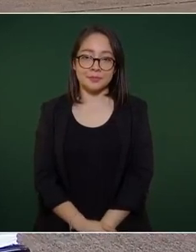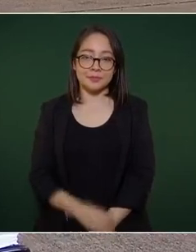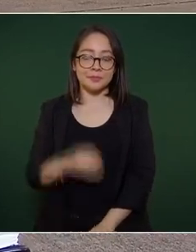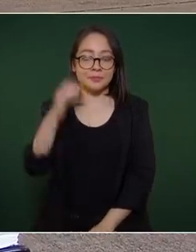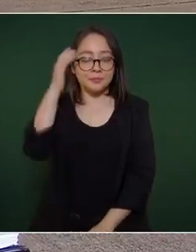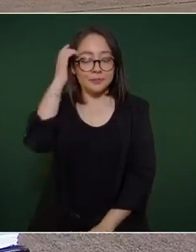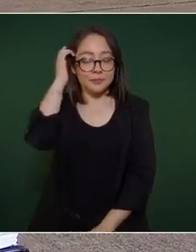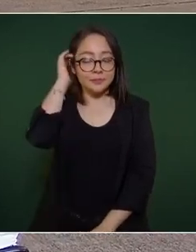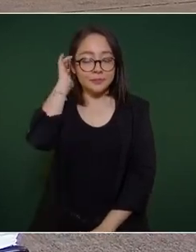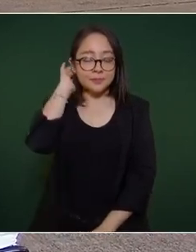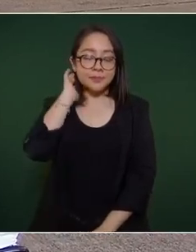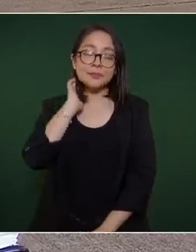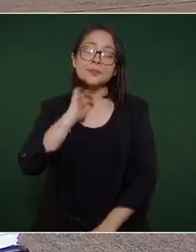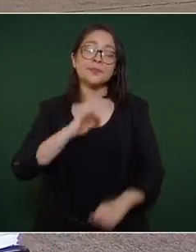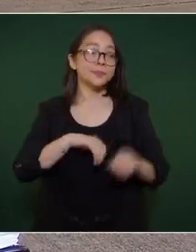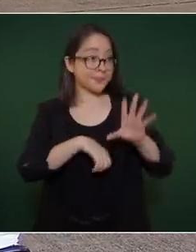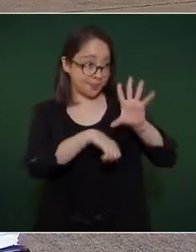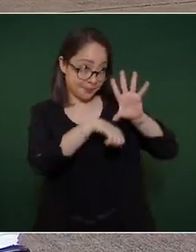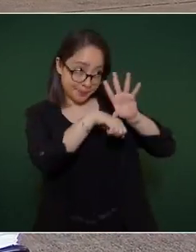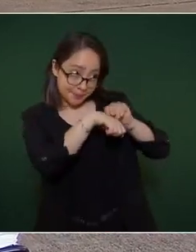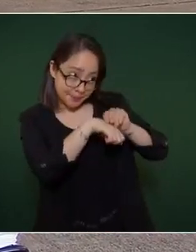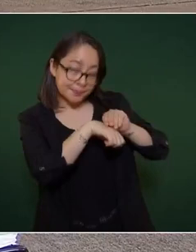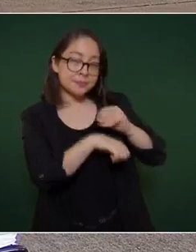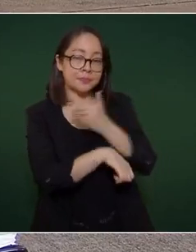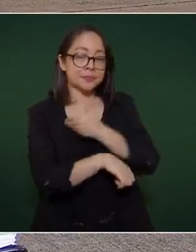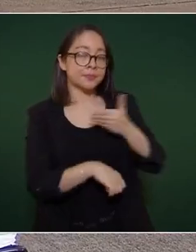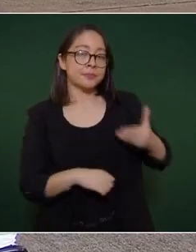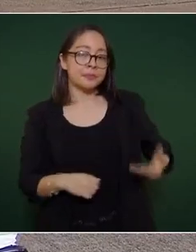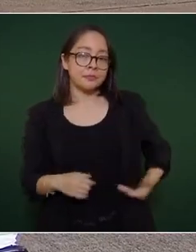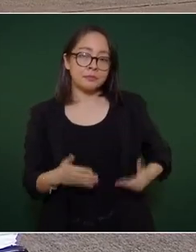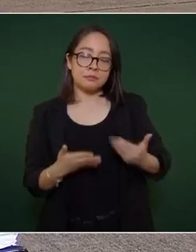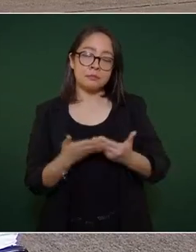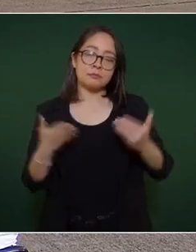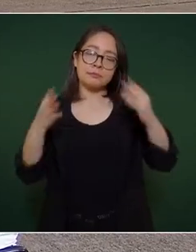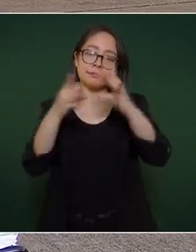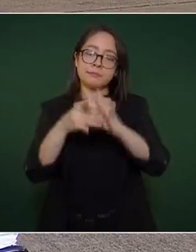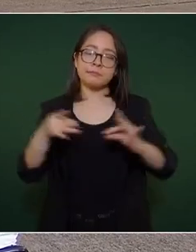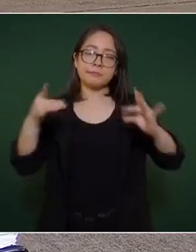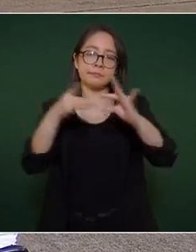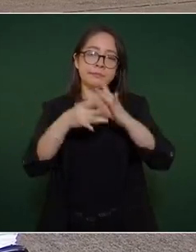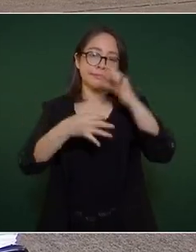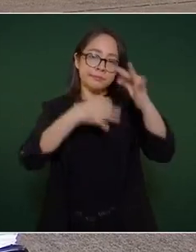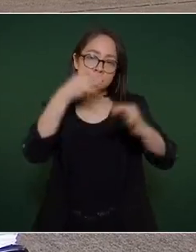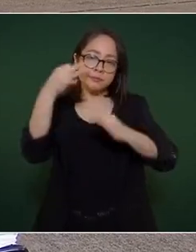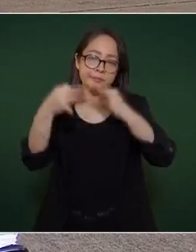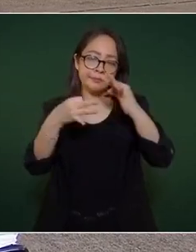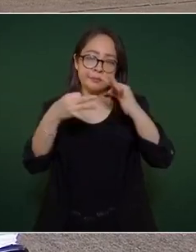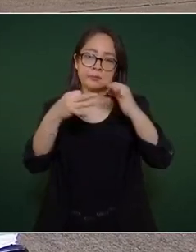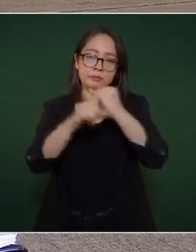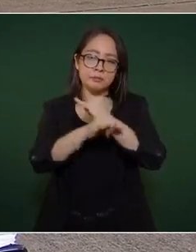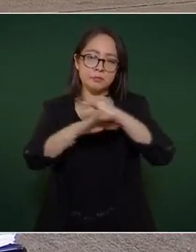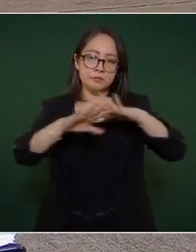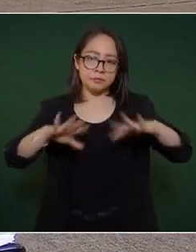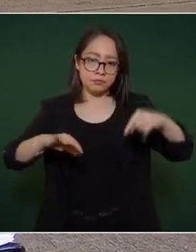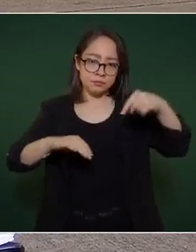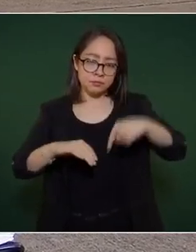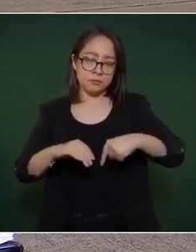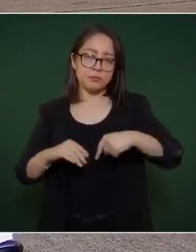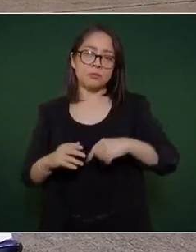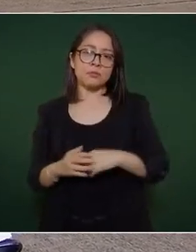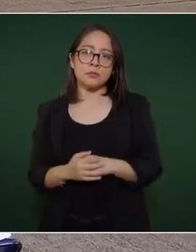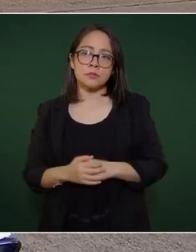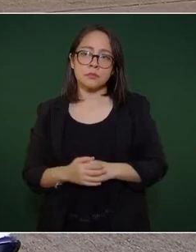Con su permiso, señor presidente, vamos a darles la información de la situación de seguridad pública aquí en el estado